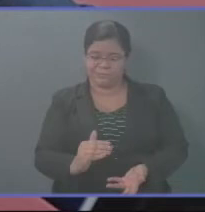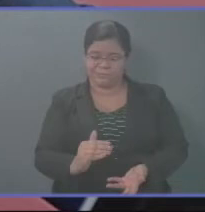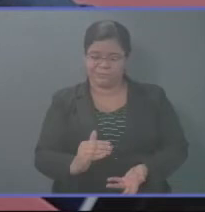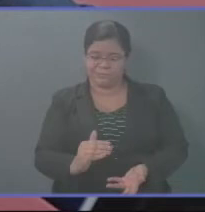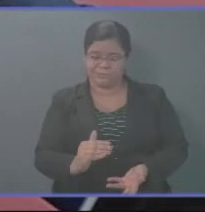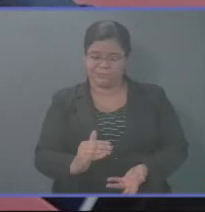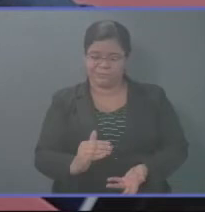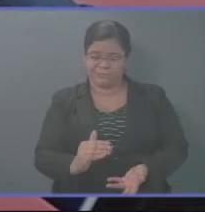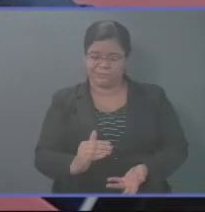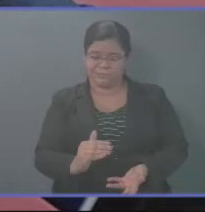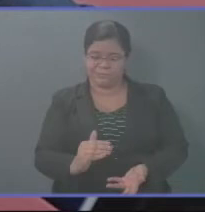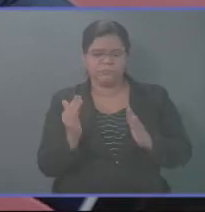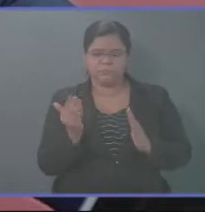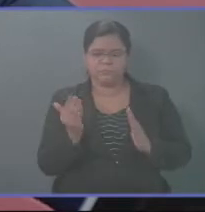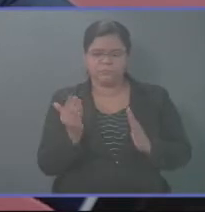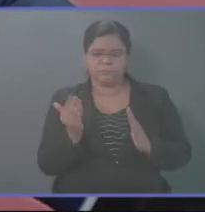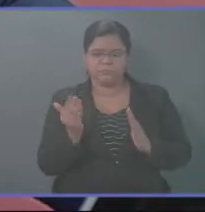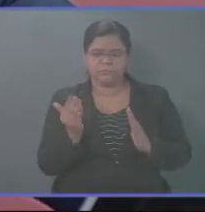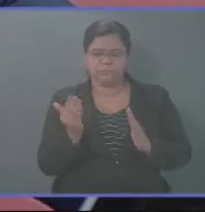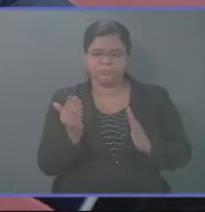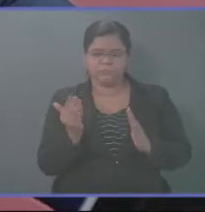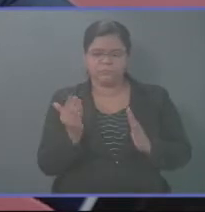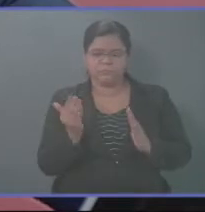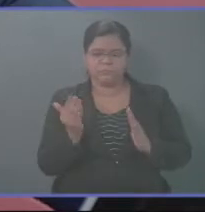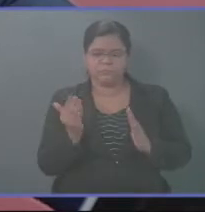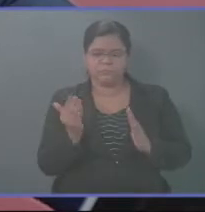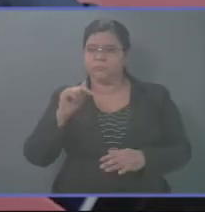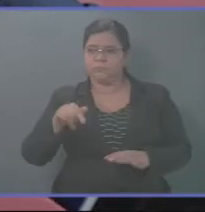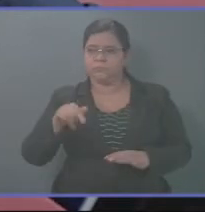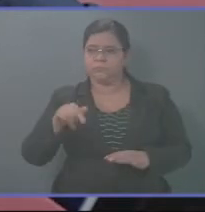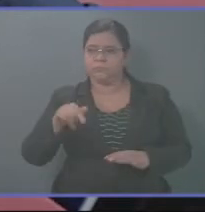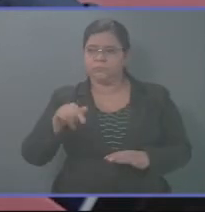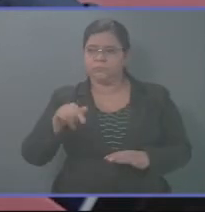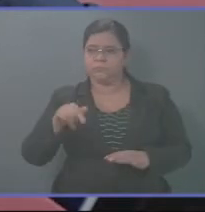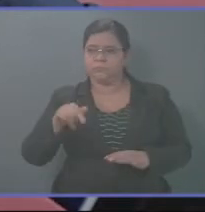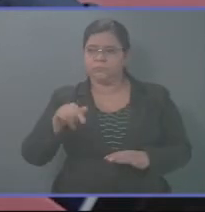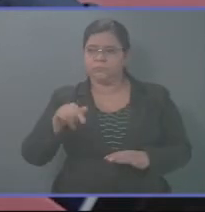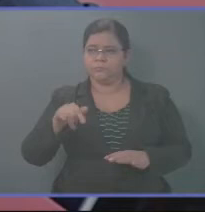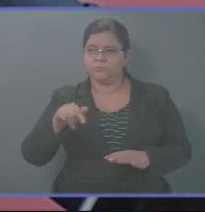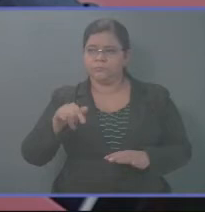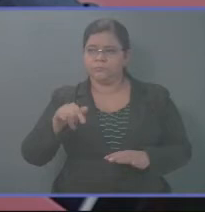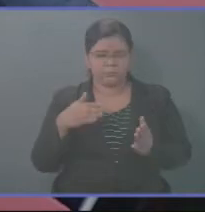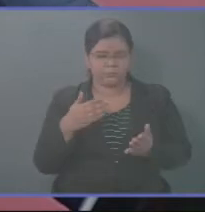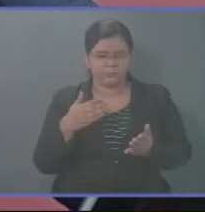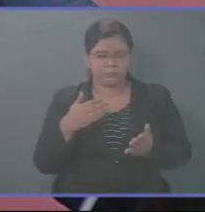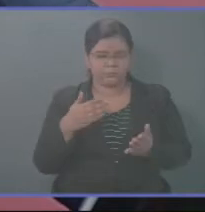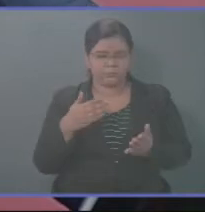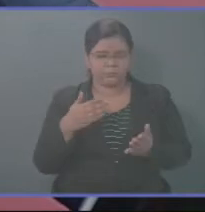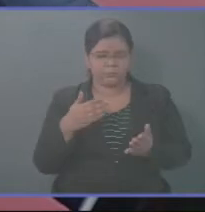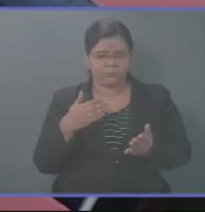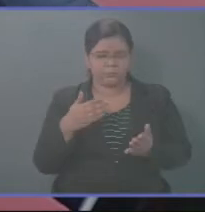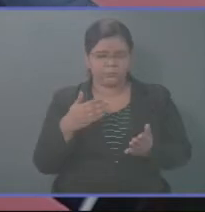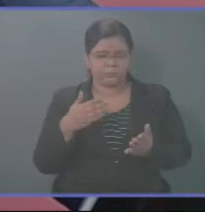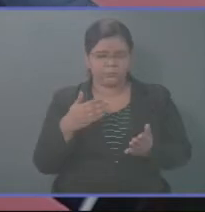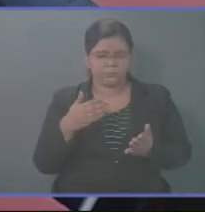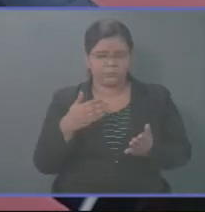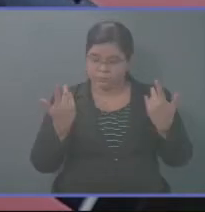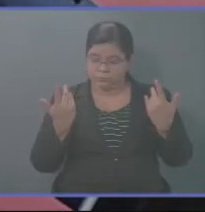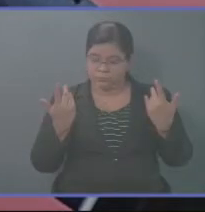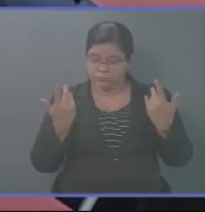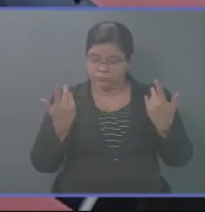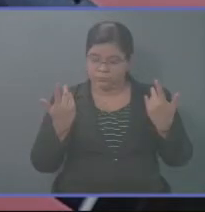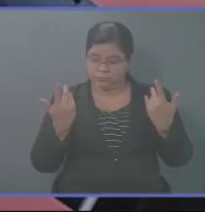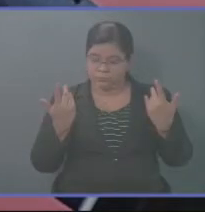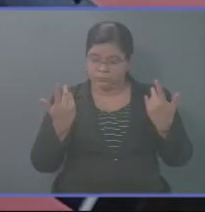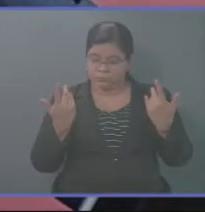comparamos esos recursos que va a acceder este gobierno comparados con los recursos que podrán acceder otros